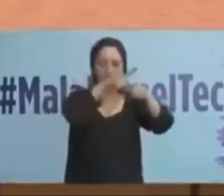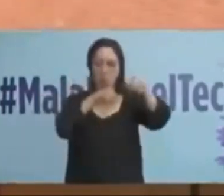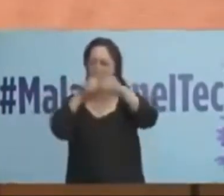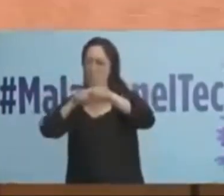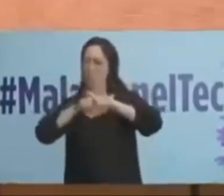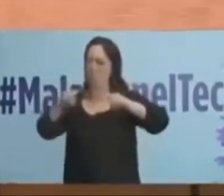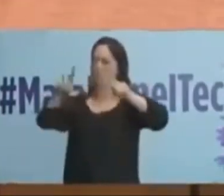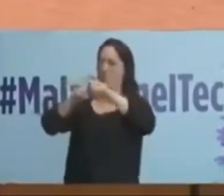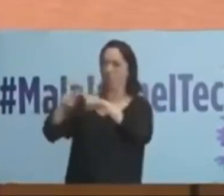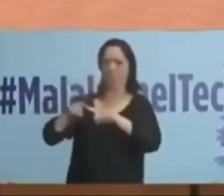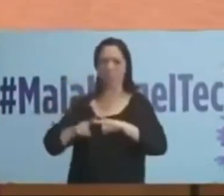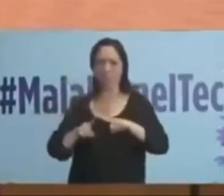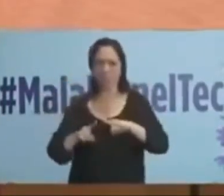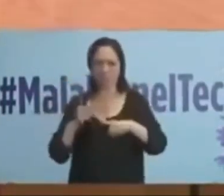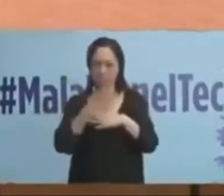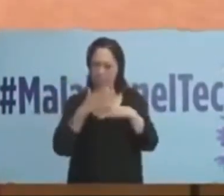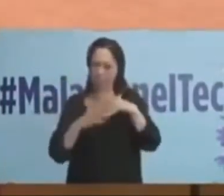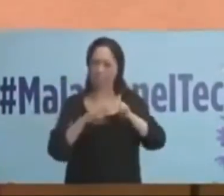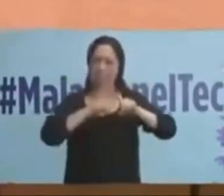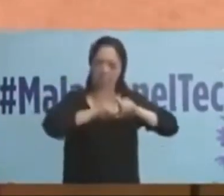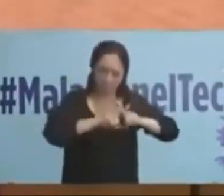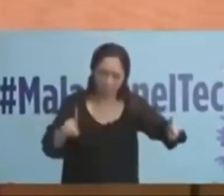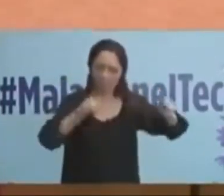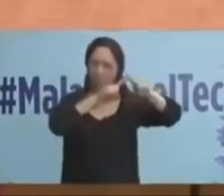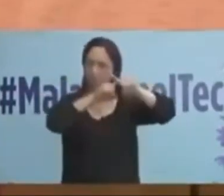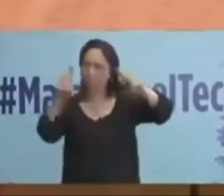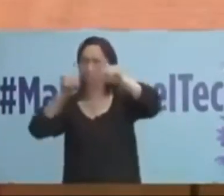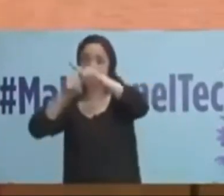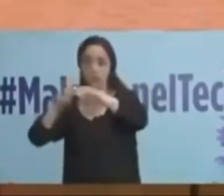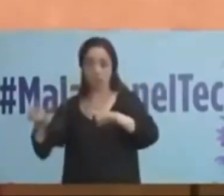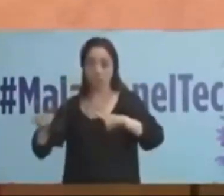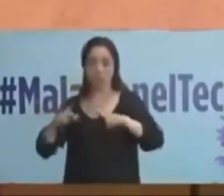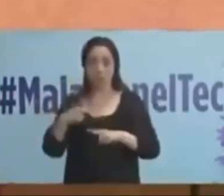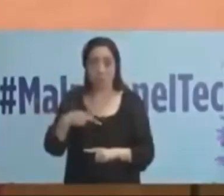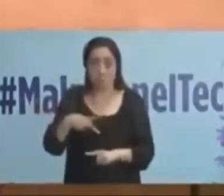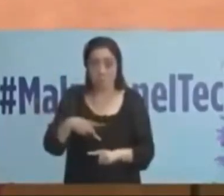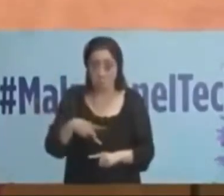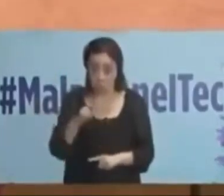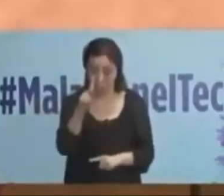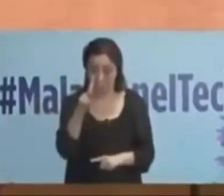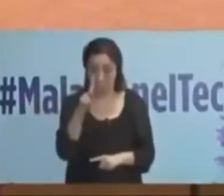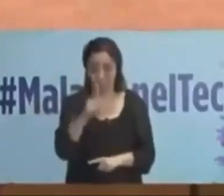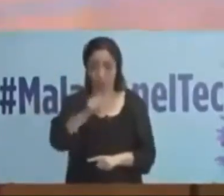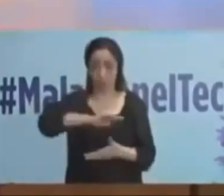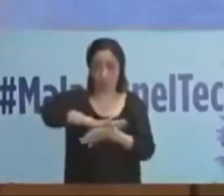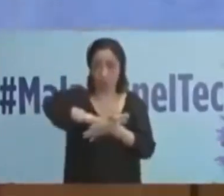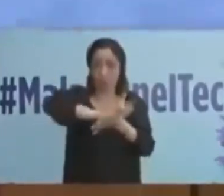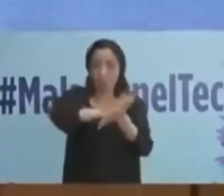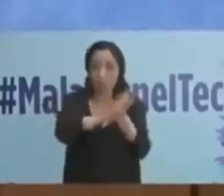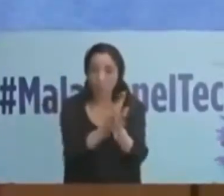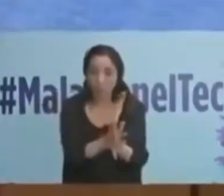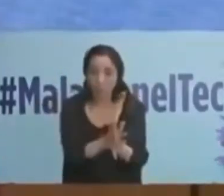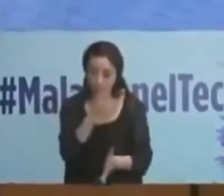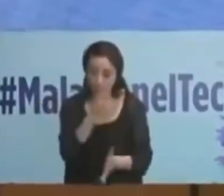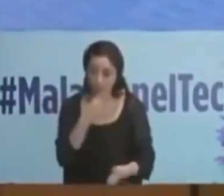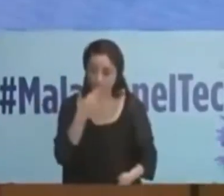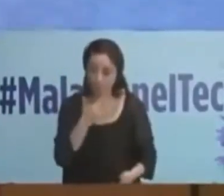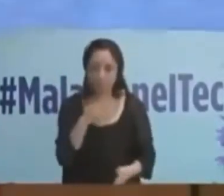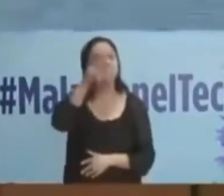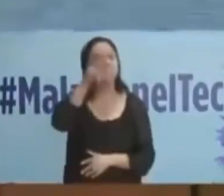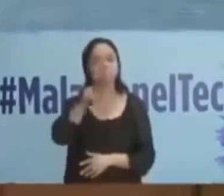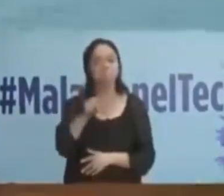a un atentado por defender la educación de las niñas en su país se pronunció en contra del muro que el presidente de donald trump